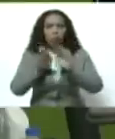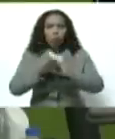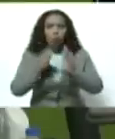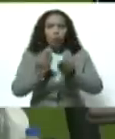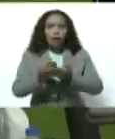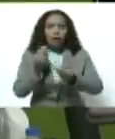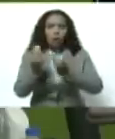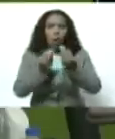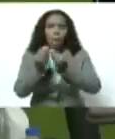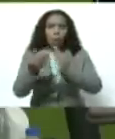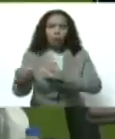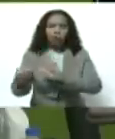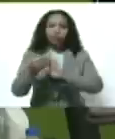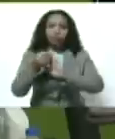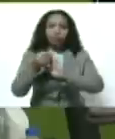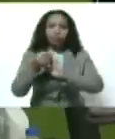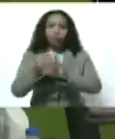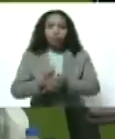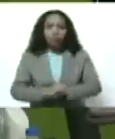nos afecta